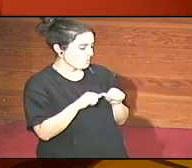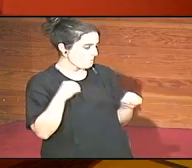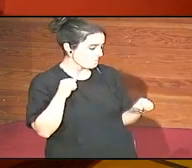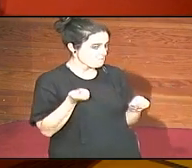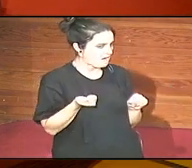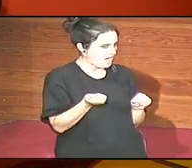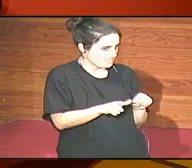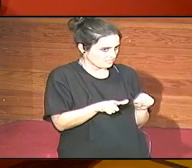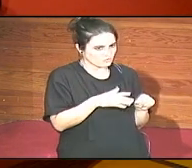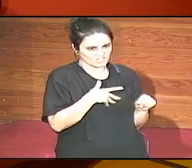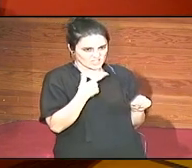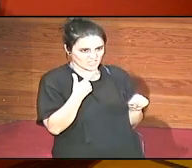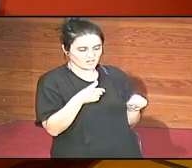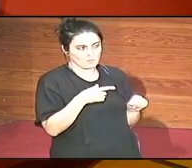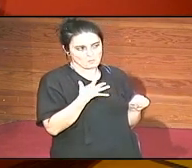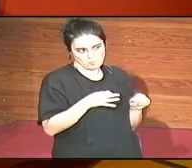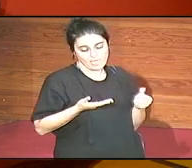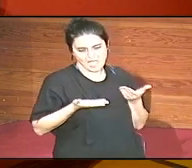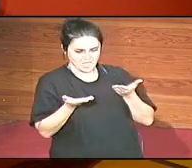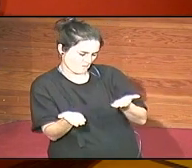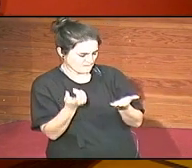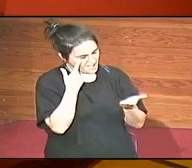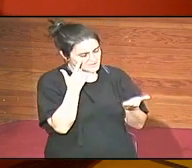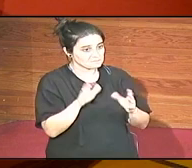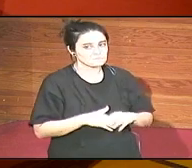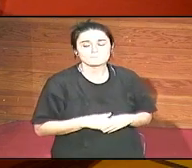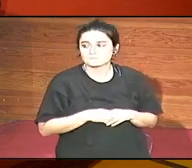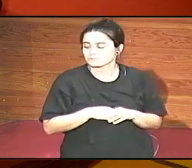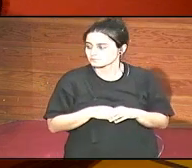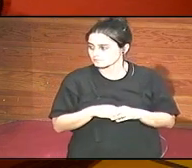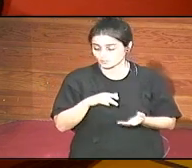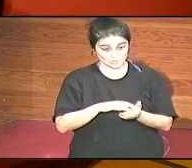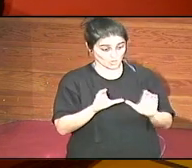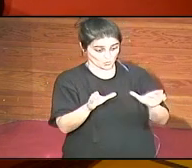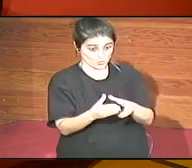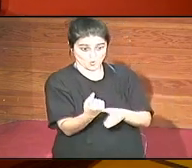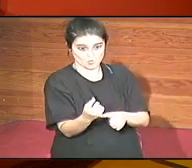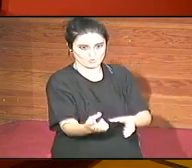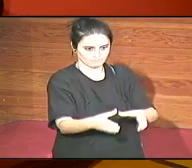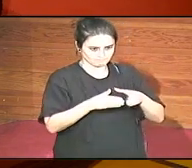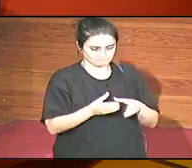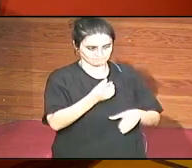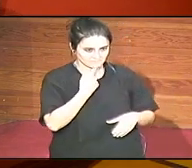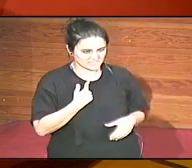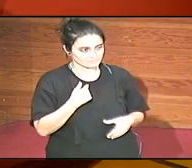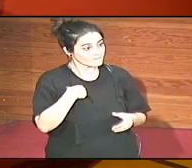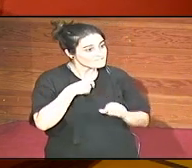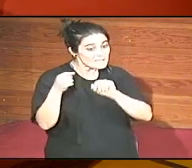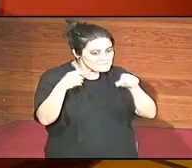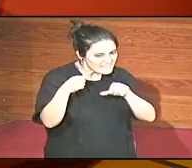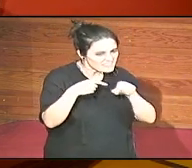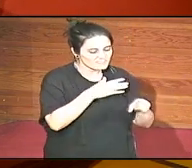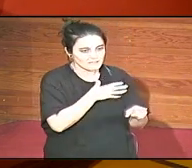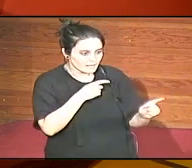podía ayudarles y recuerdo que hubo un grupo que me vino diciendo mira vamos a cubrir la migración a través de